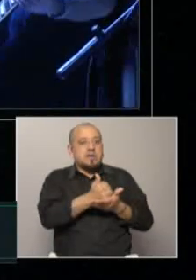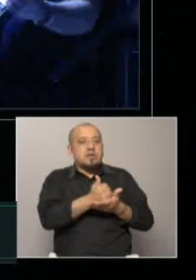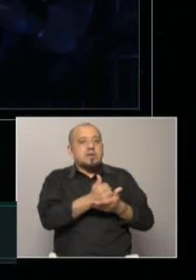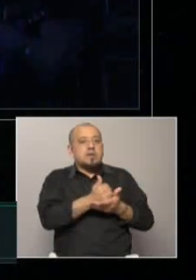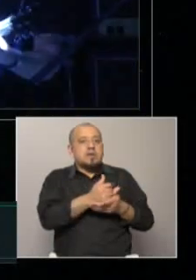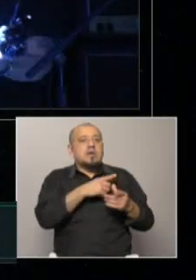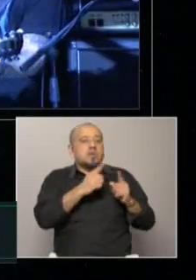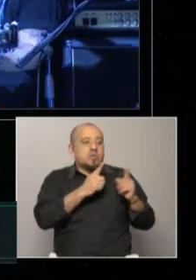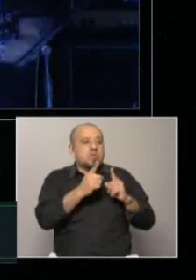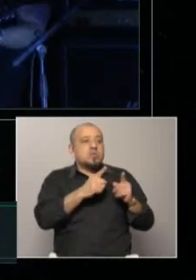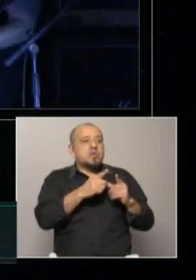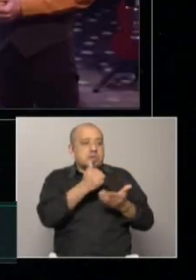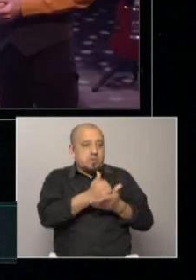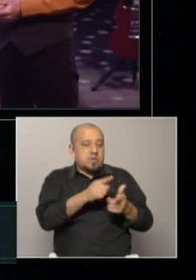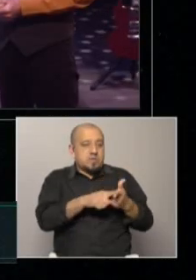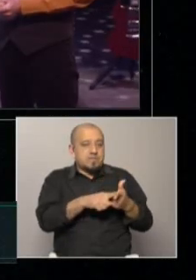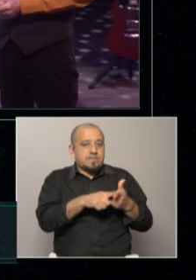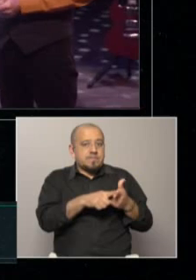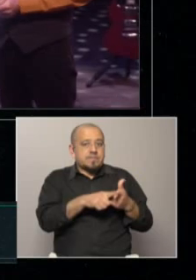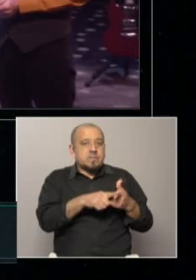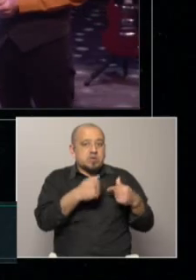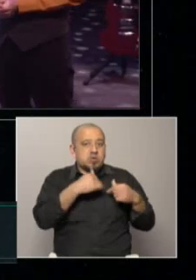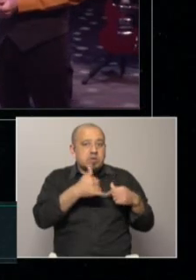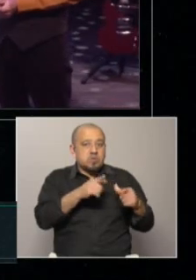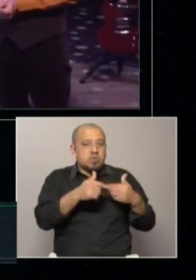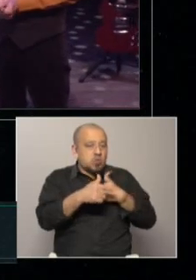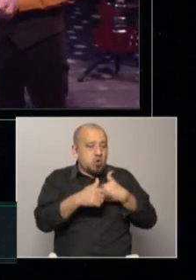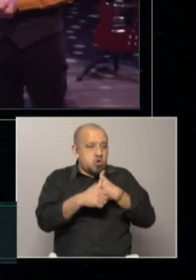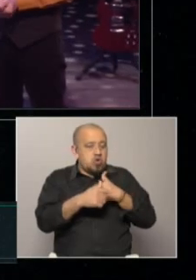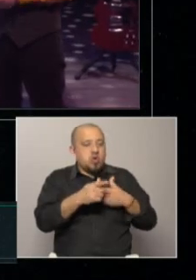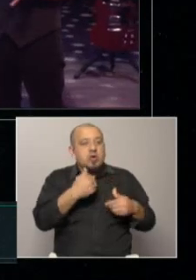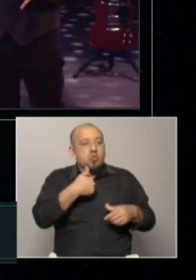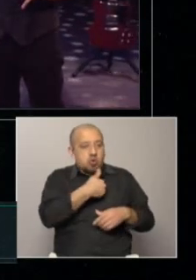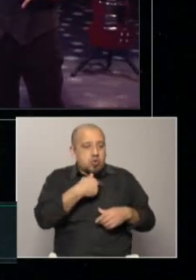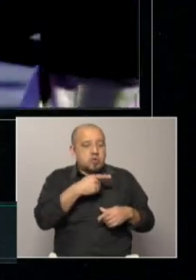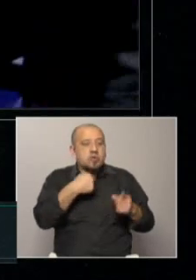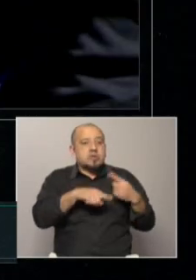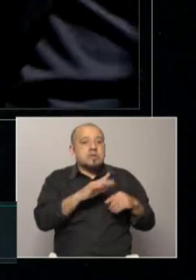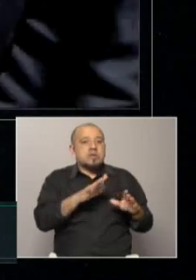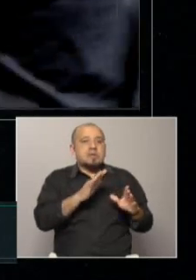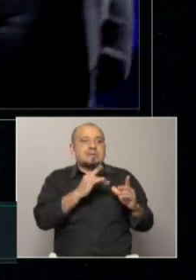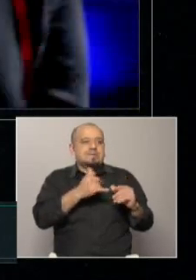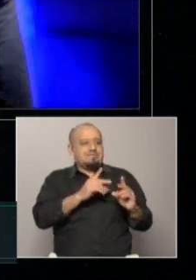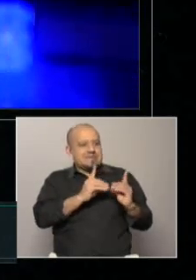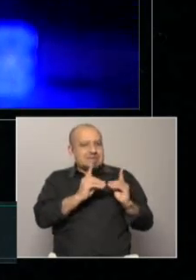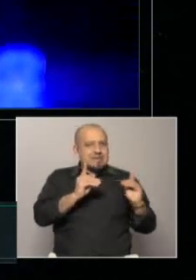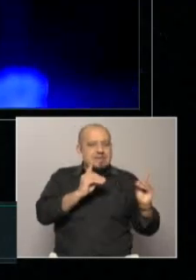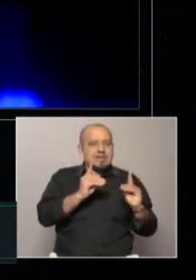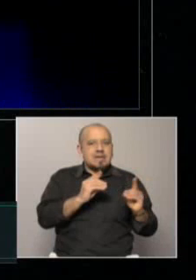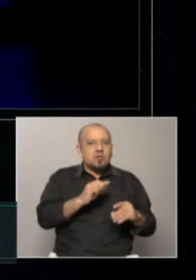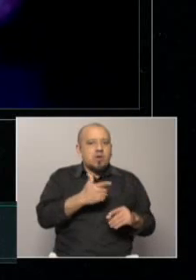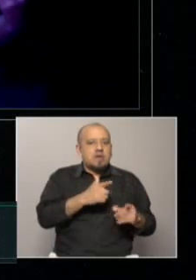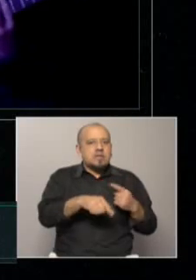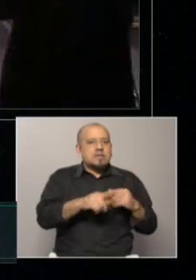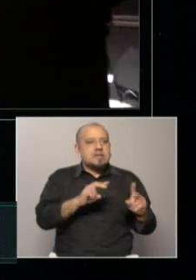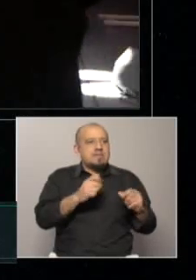Somos parte de alguna manera de esa escena, ¿no? O sea, cumplimos un rol dentro de esa escena. Totalmente. Entonces, como tratar de mantener distancia o que no se genere